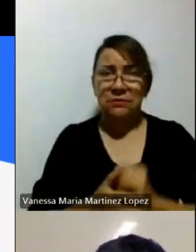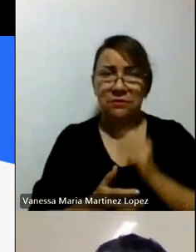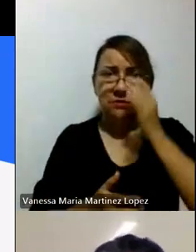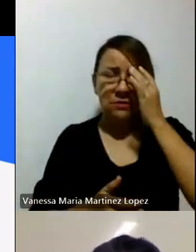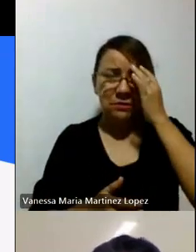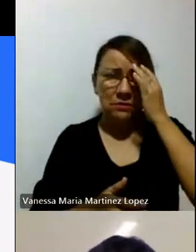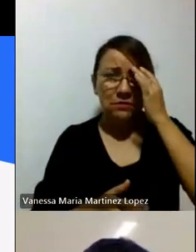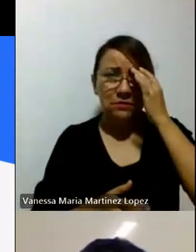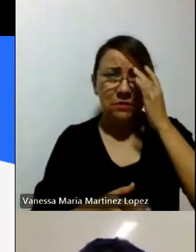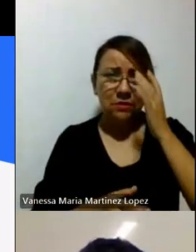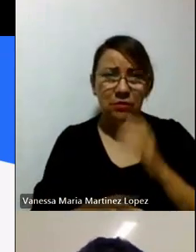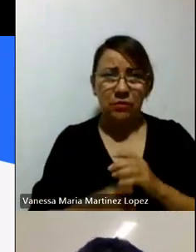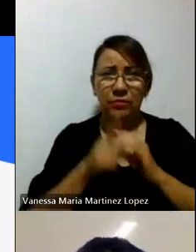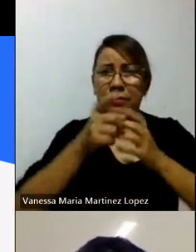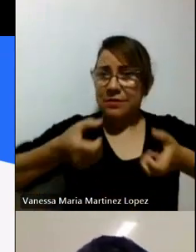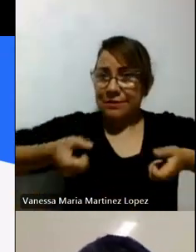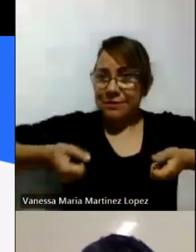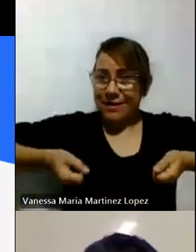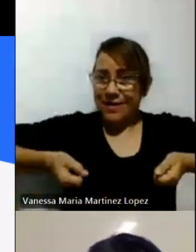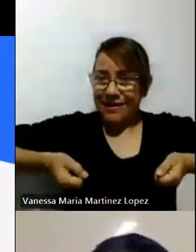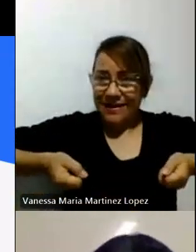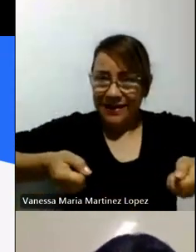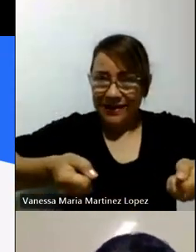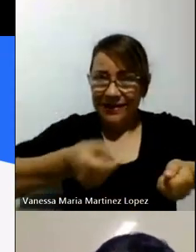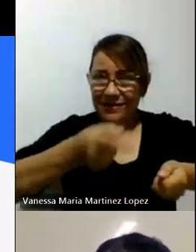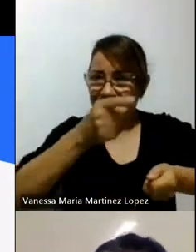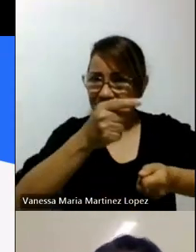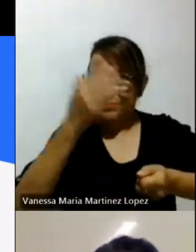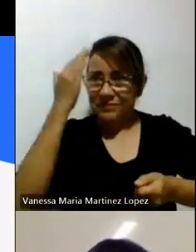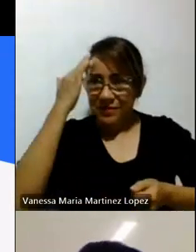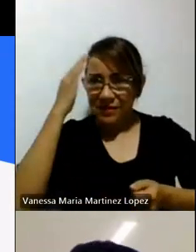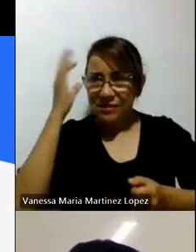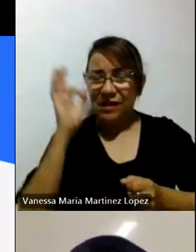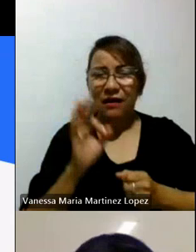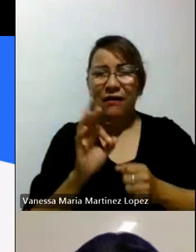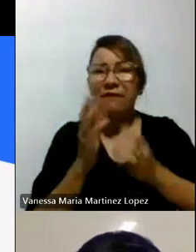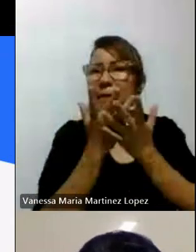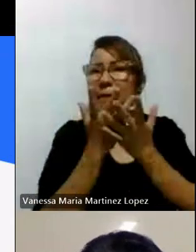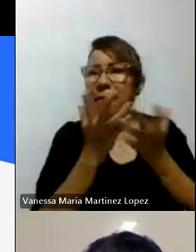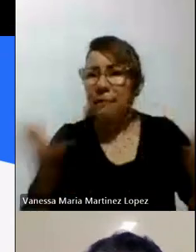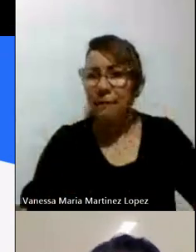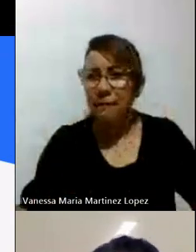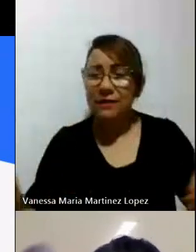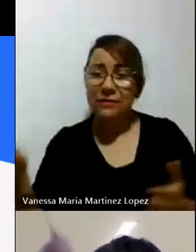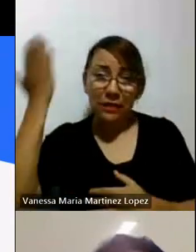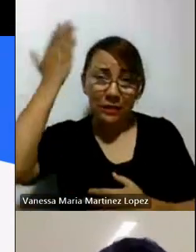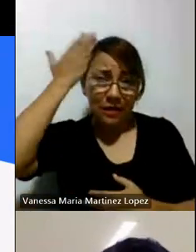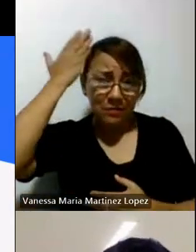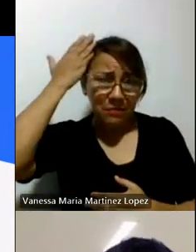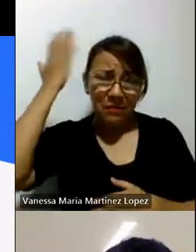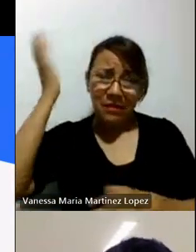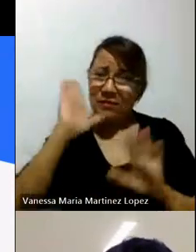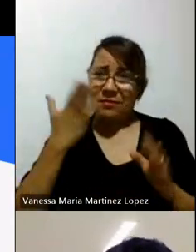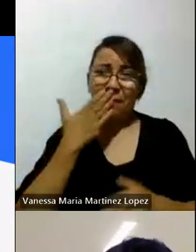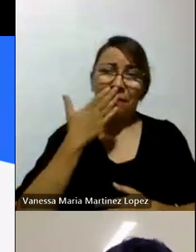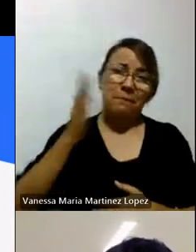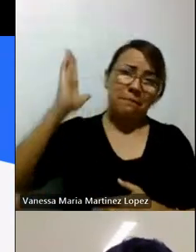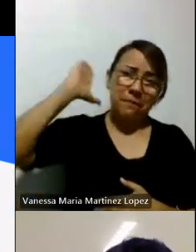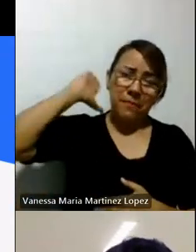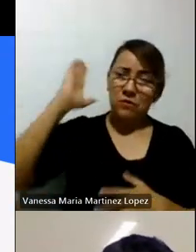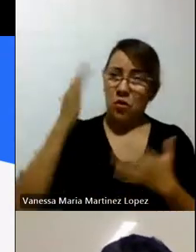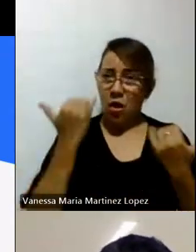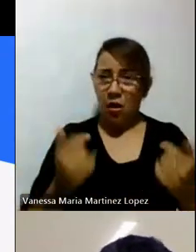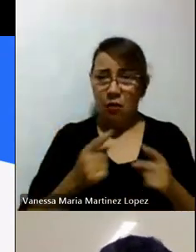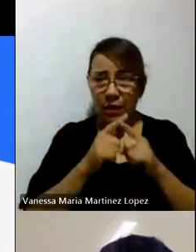espinal larga, que debe ser en material poliuretano, ya no camillas en madera, camillas que deben tener ese sistema